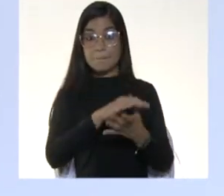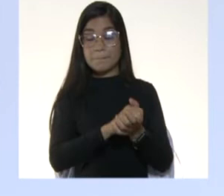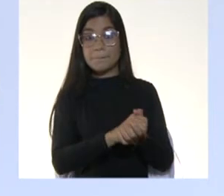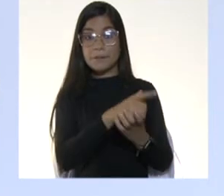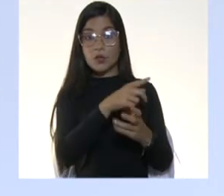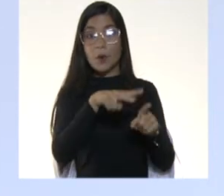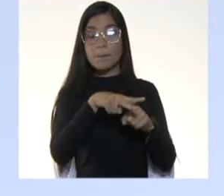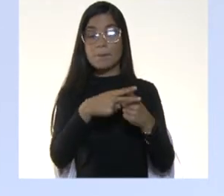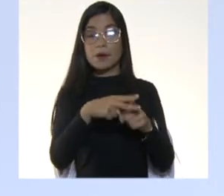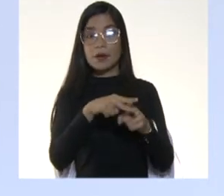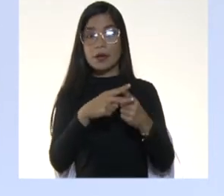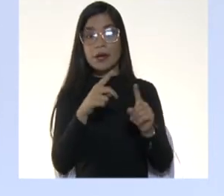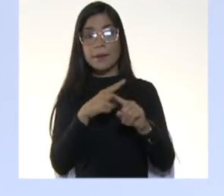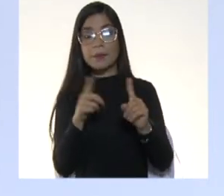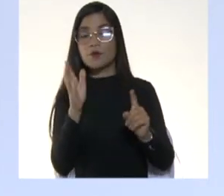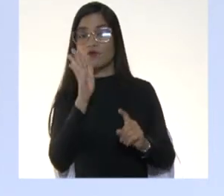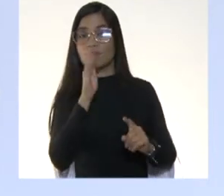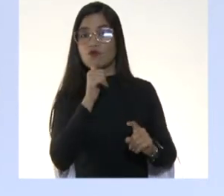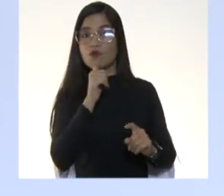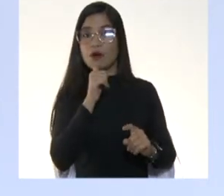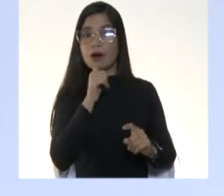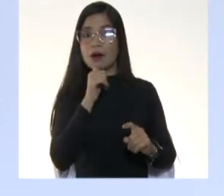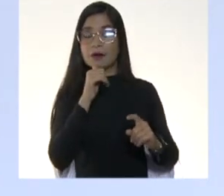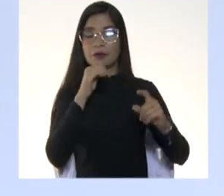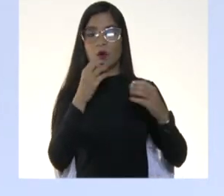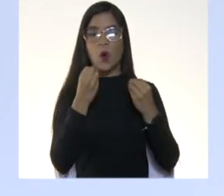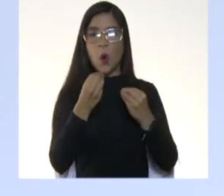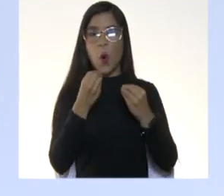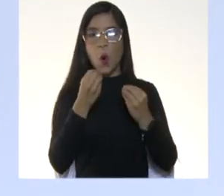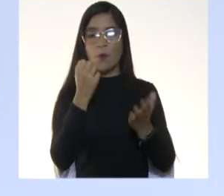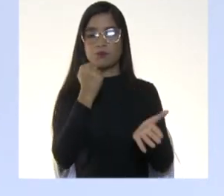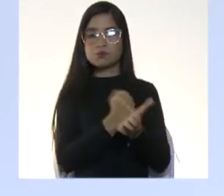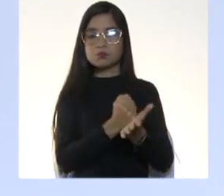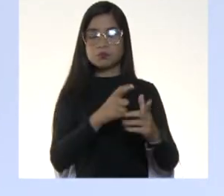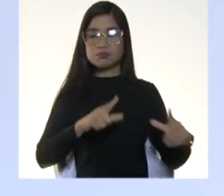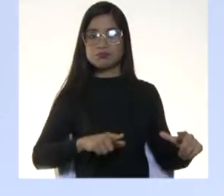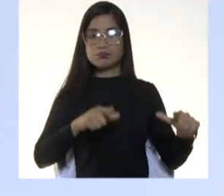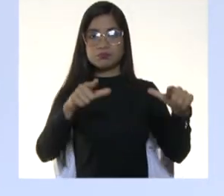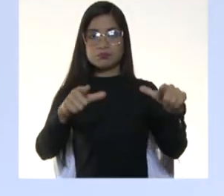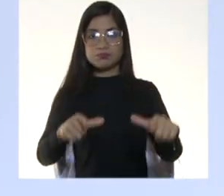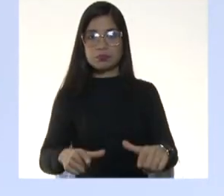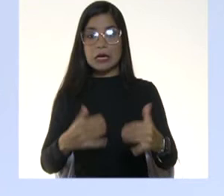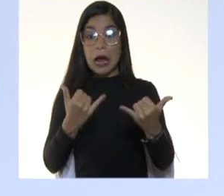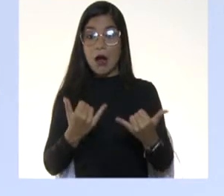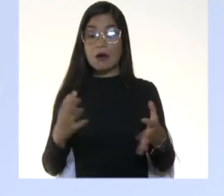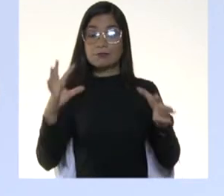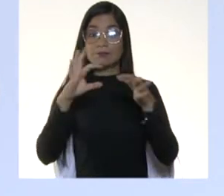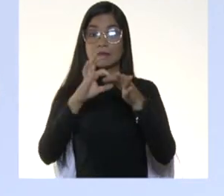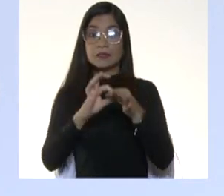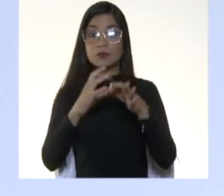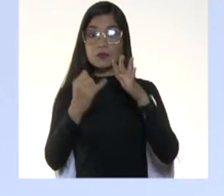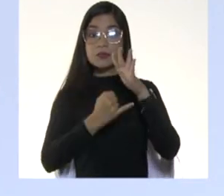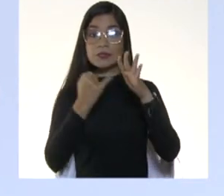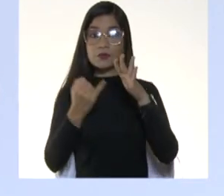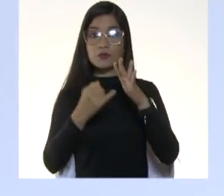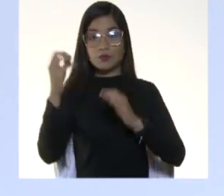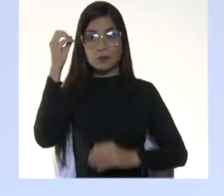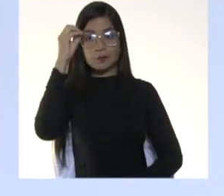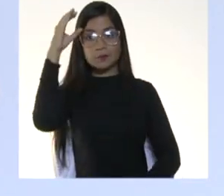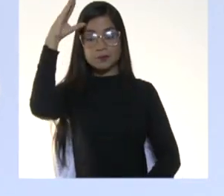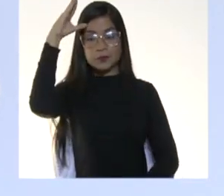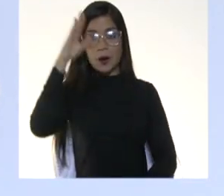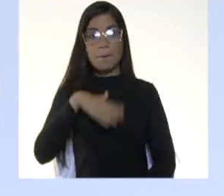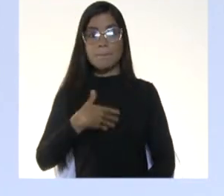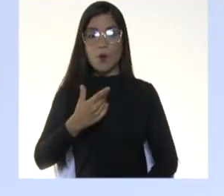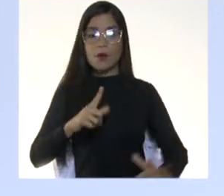de acreditación. Sin embargo, estamos haciendo ahorita un enlace muy fuerte con el Instituto Nacional de Capacitación Educativa Socialista para poder acreditar y